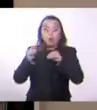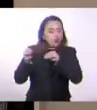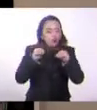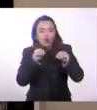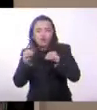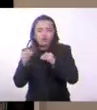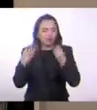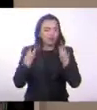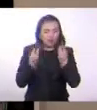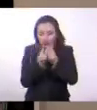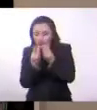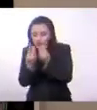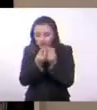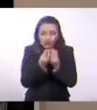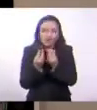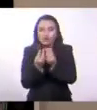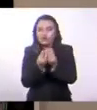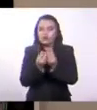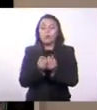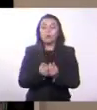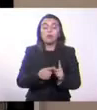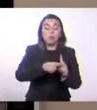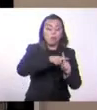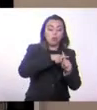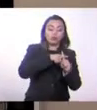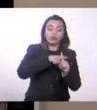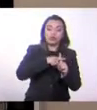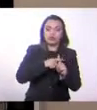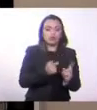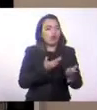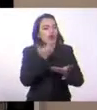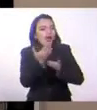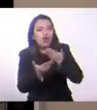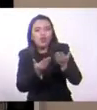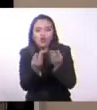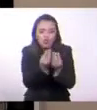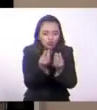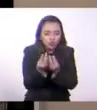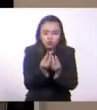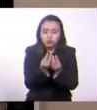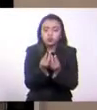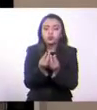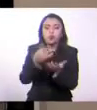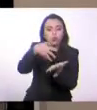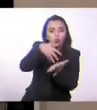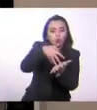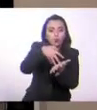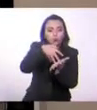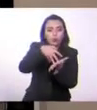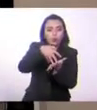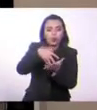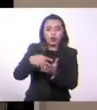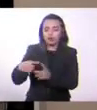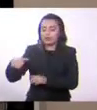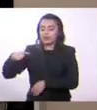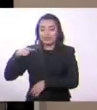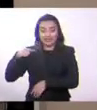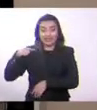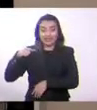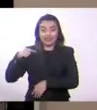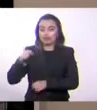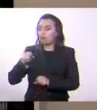negativo cuando busca dañar a las poblaciones. La argumentación tendrá ciertas particularidades y esta es que